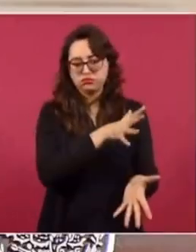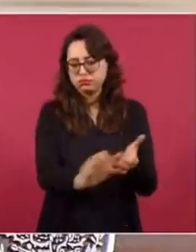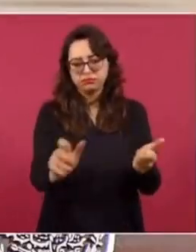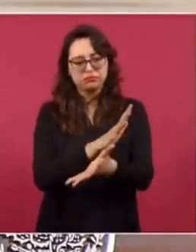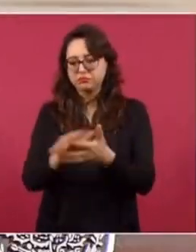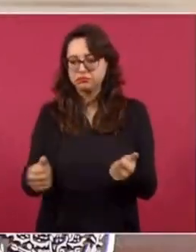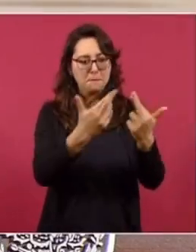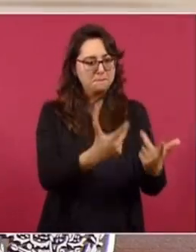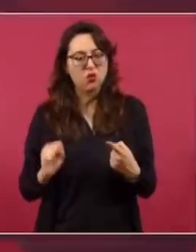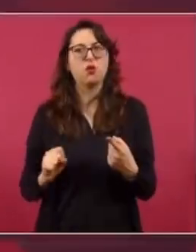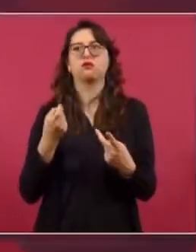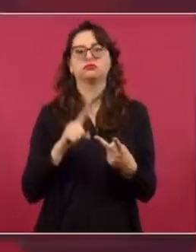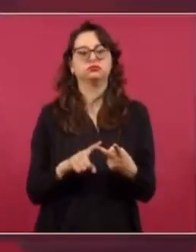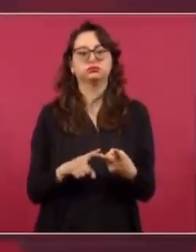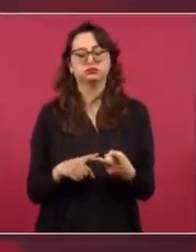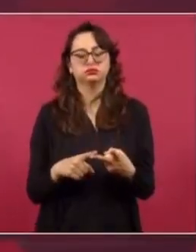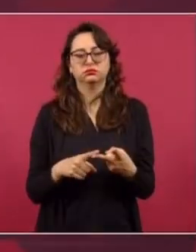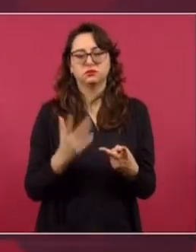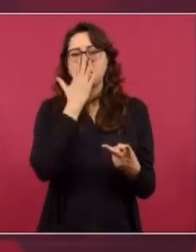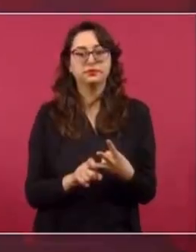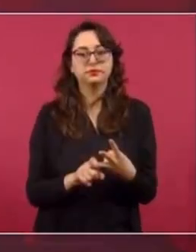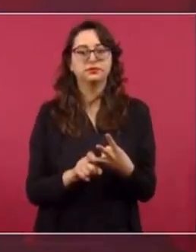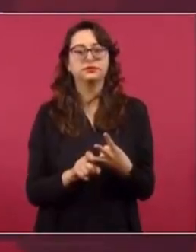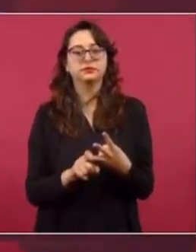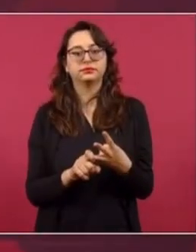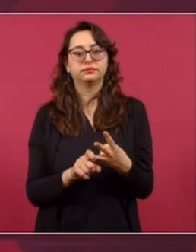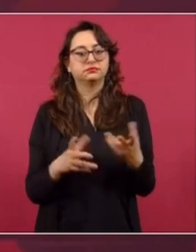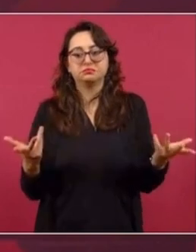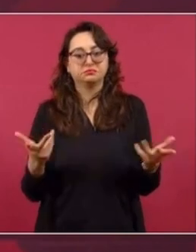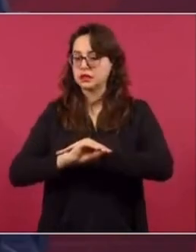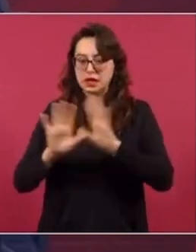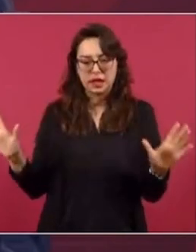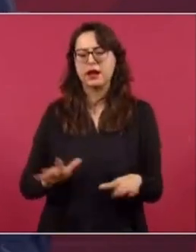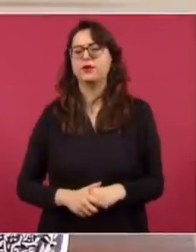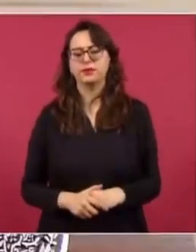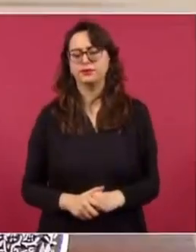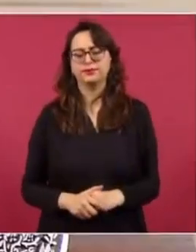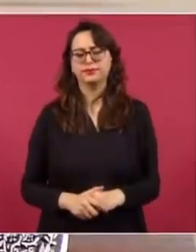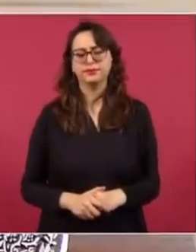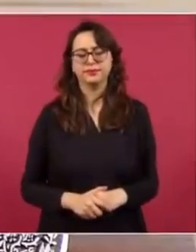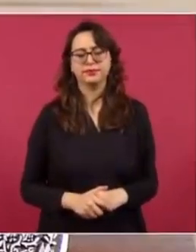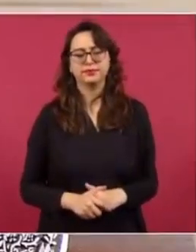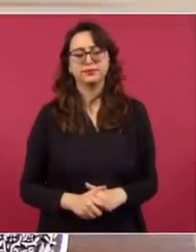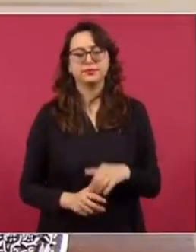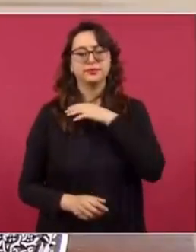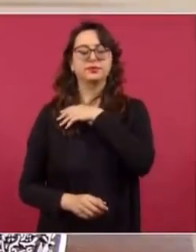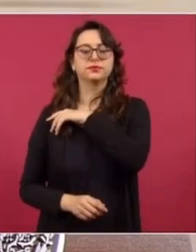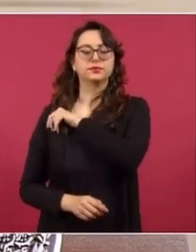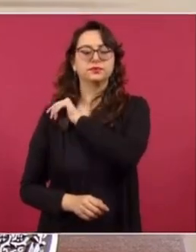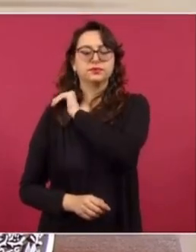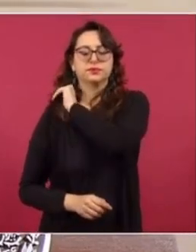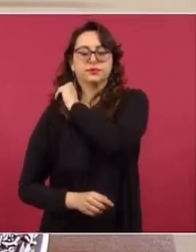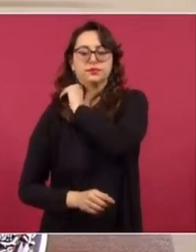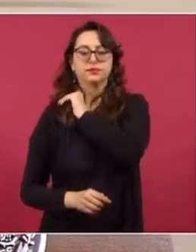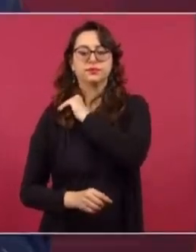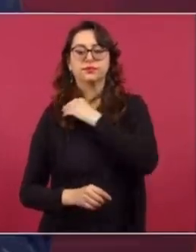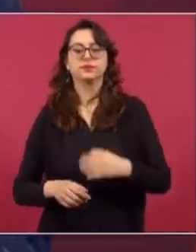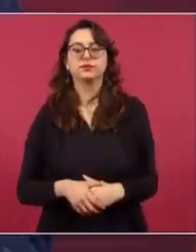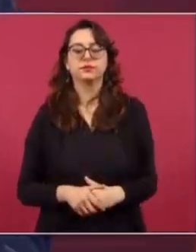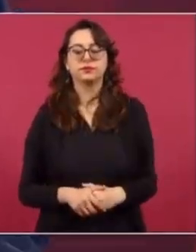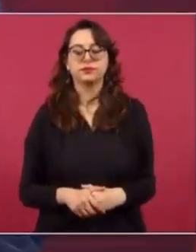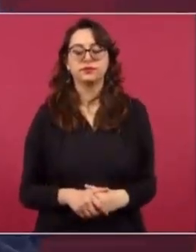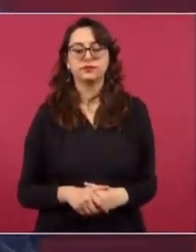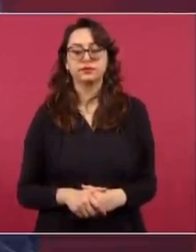en Sinaloa, en Sonora, en todos lados. También debe de reconocerse que cuando le